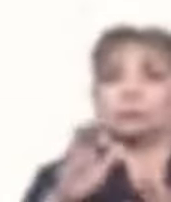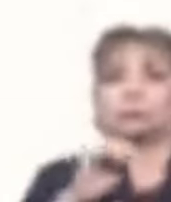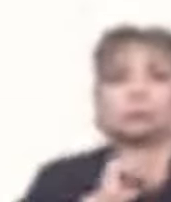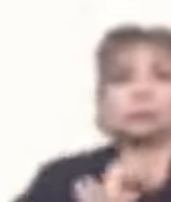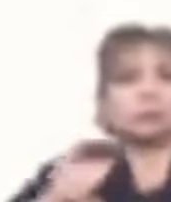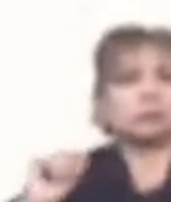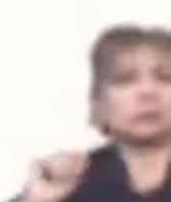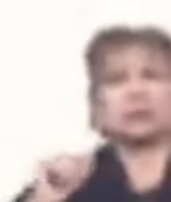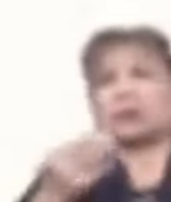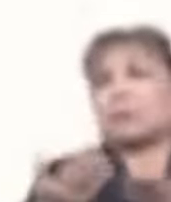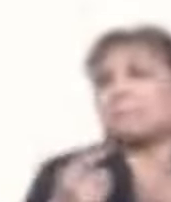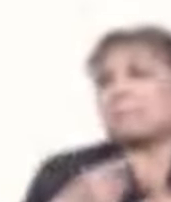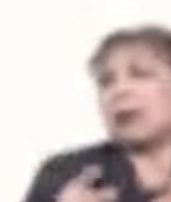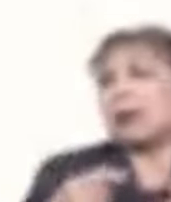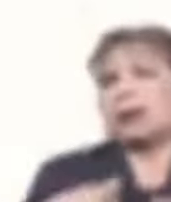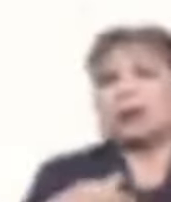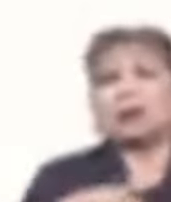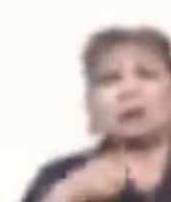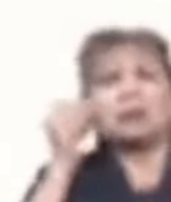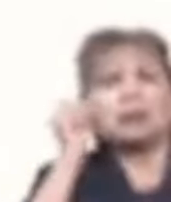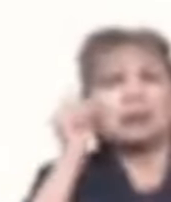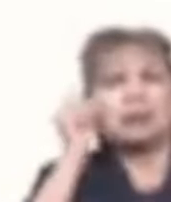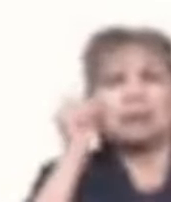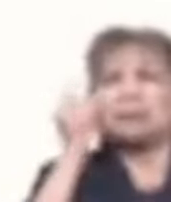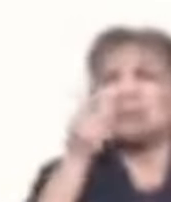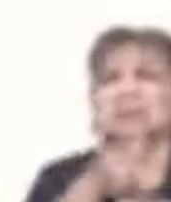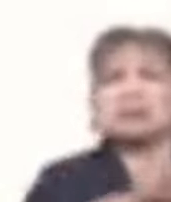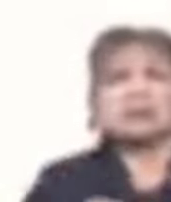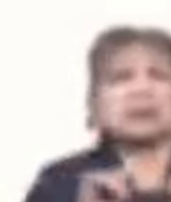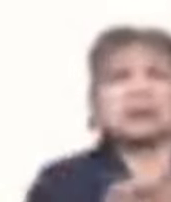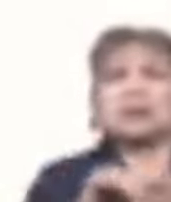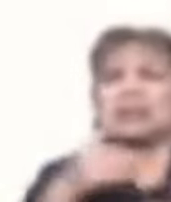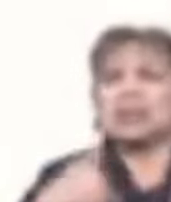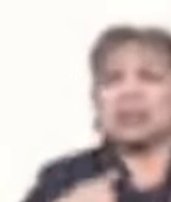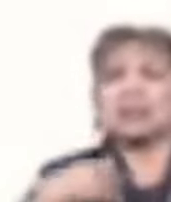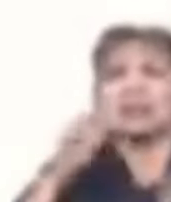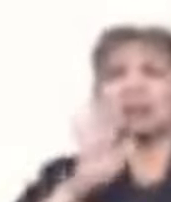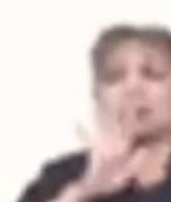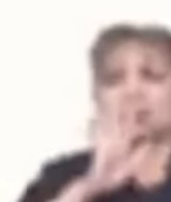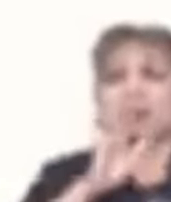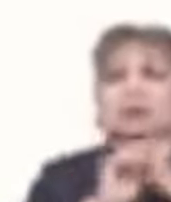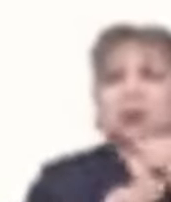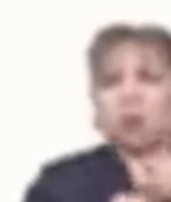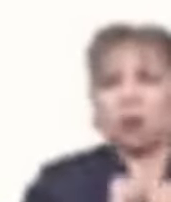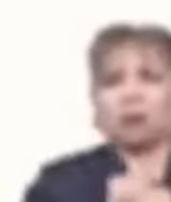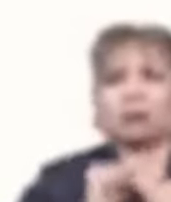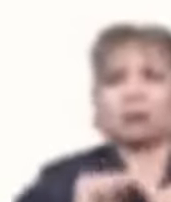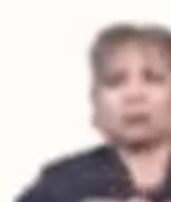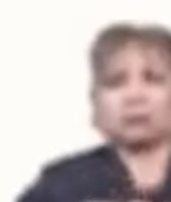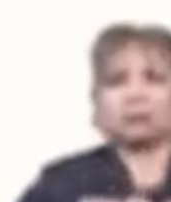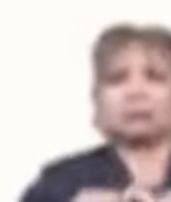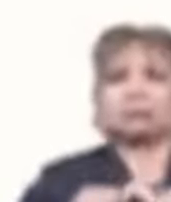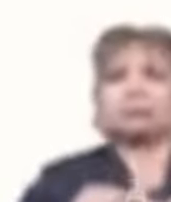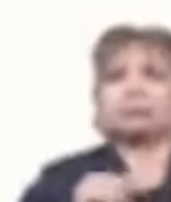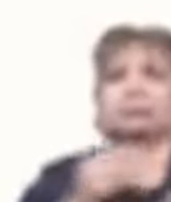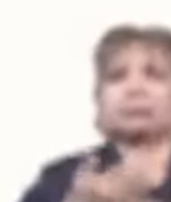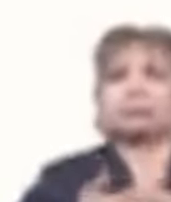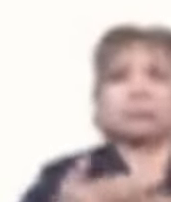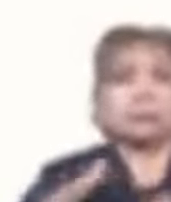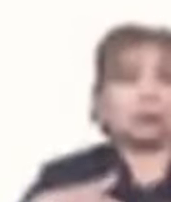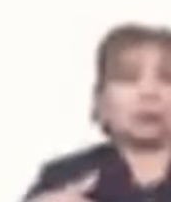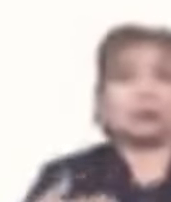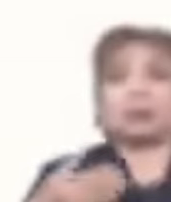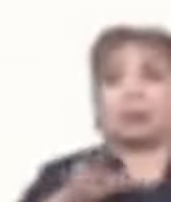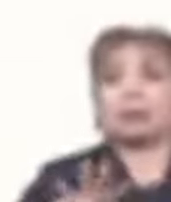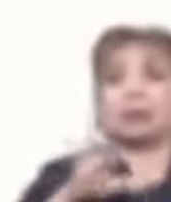y el entendido fue que tenía que cumplir los 5 años después de haber sido electa, si fuera electa,